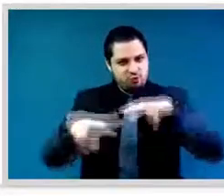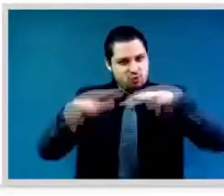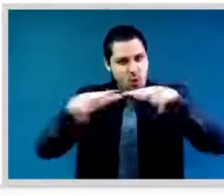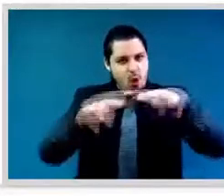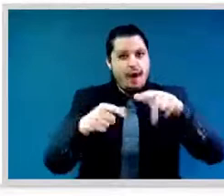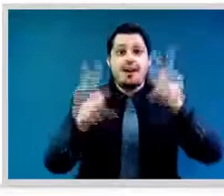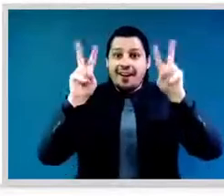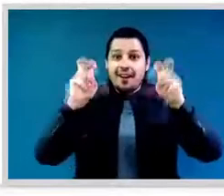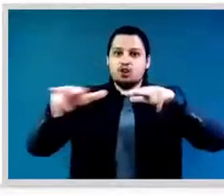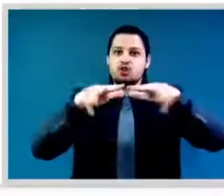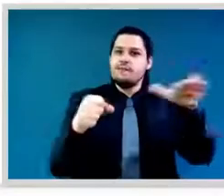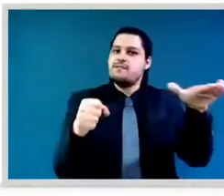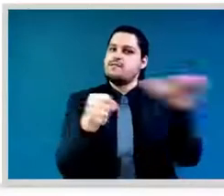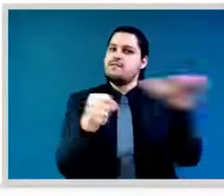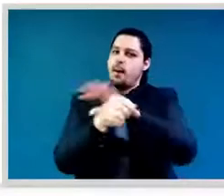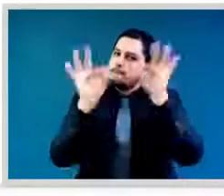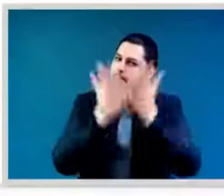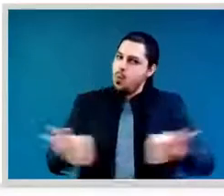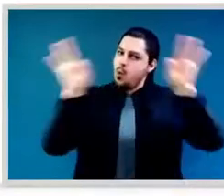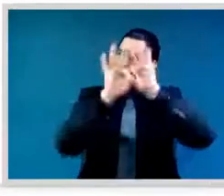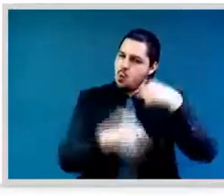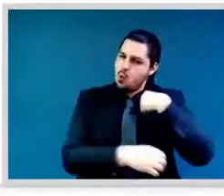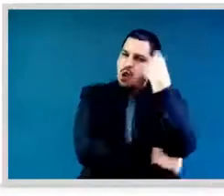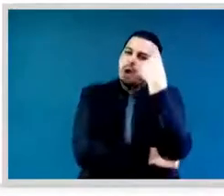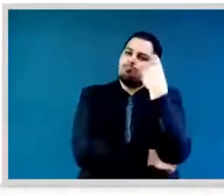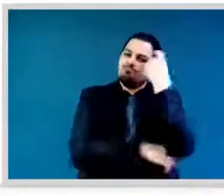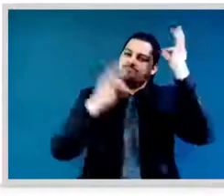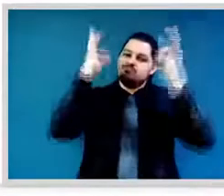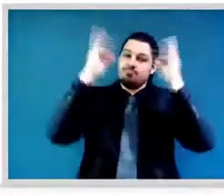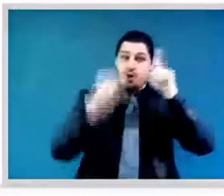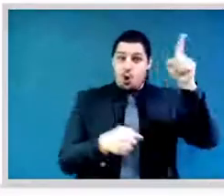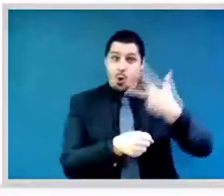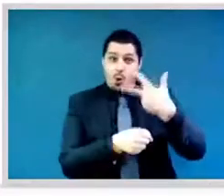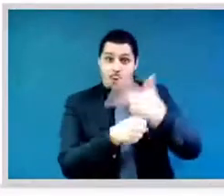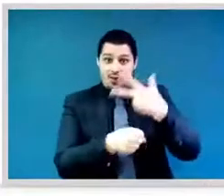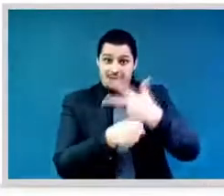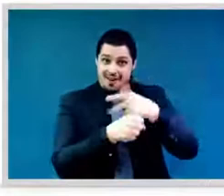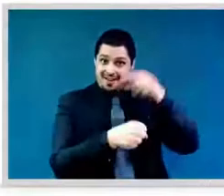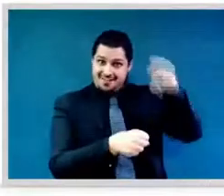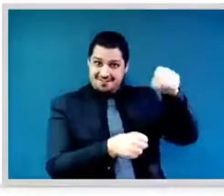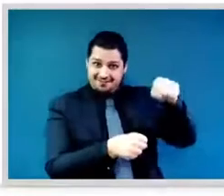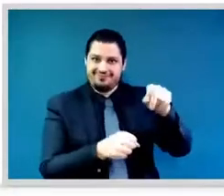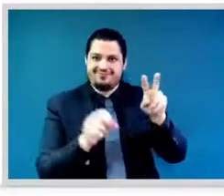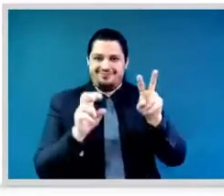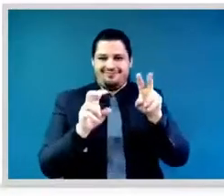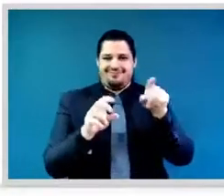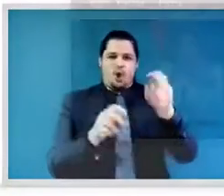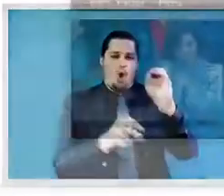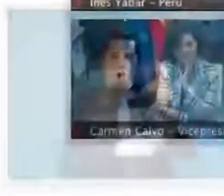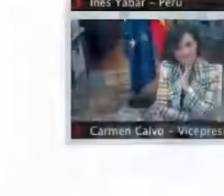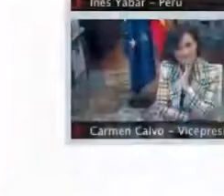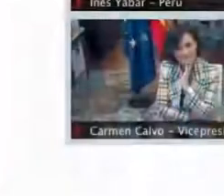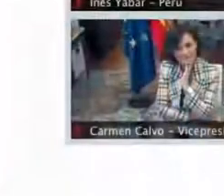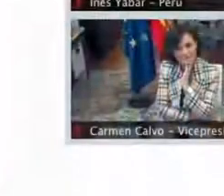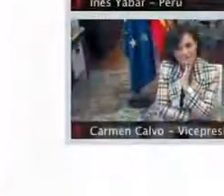Creo que el ejemplo de Guatemala, en cuanto a que ONU Mujeres tiene